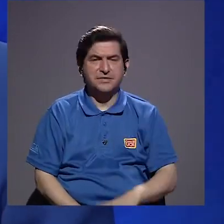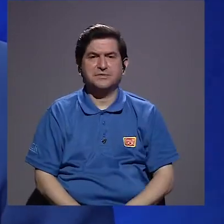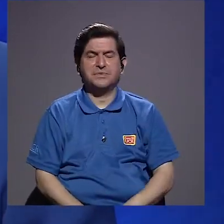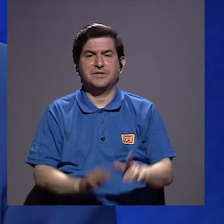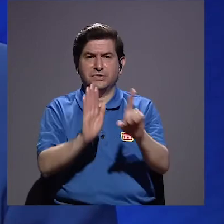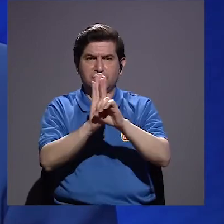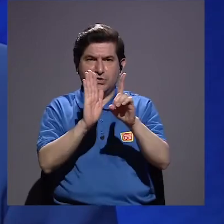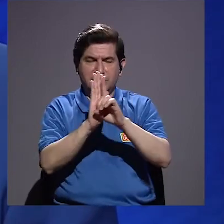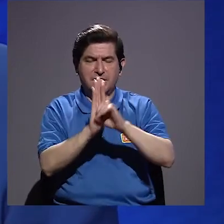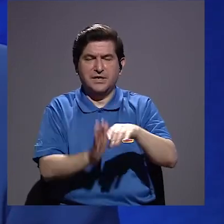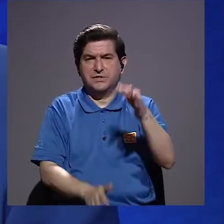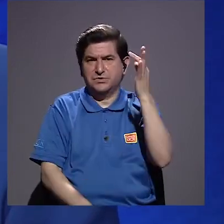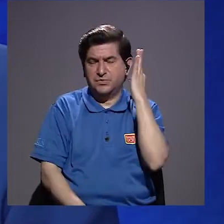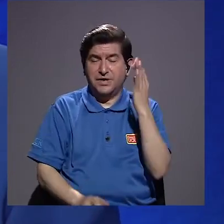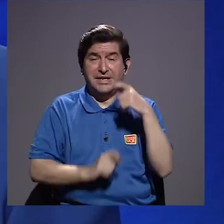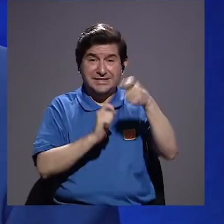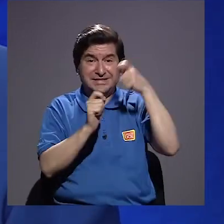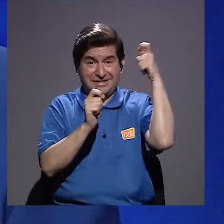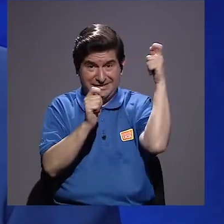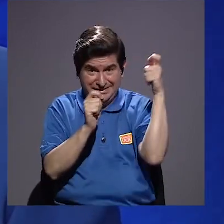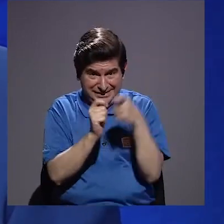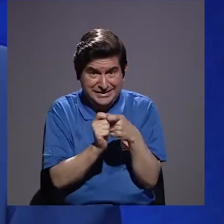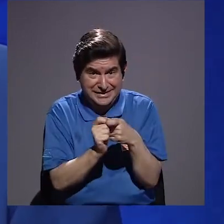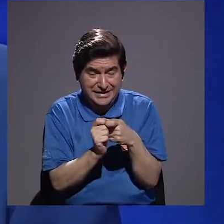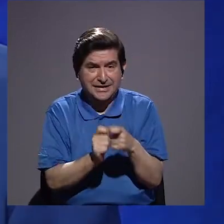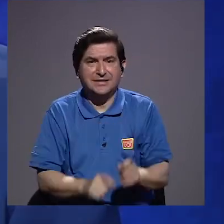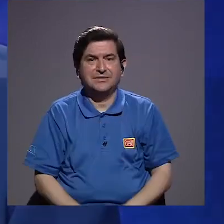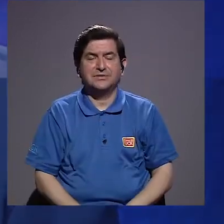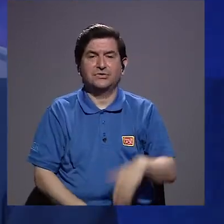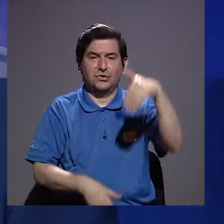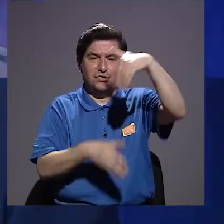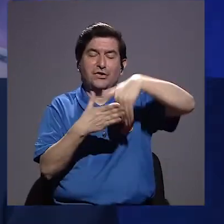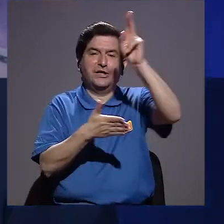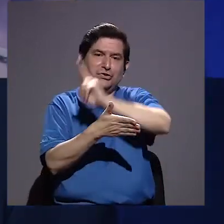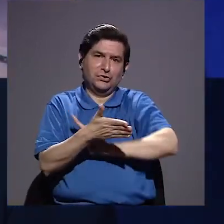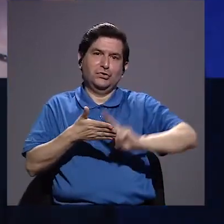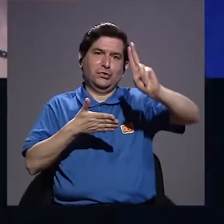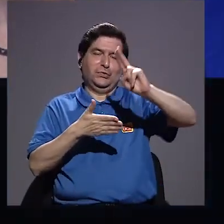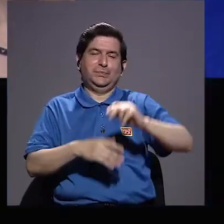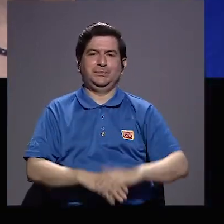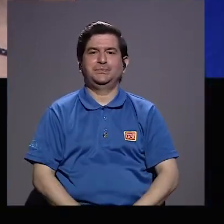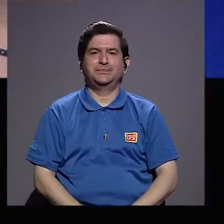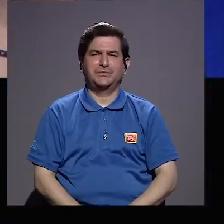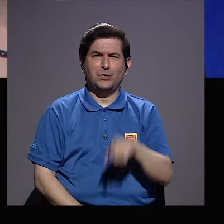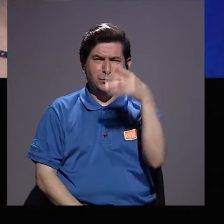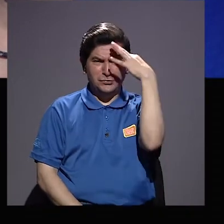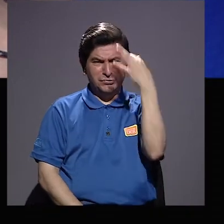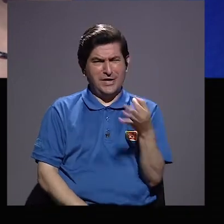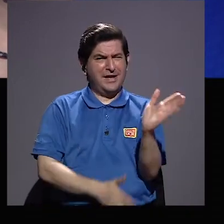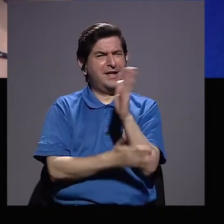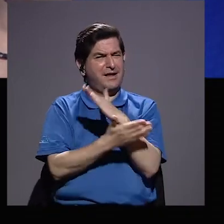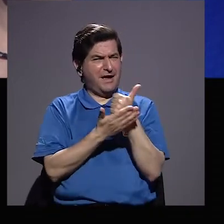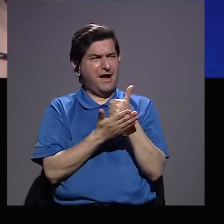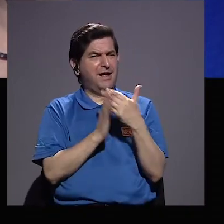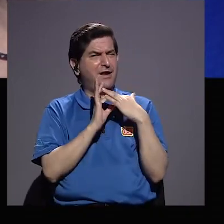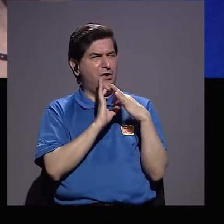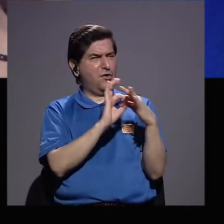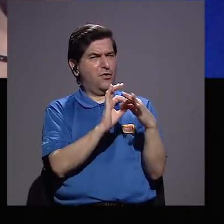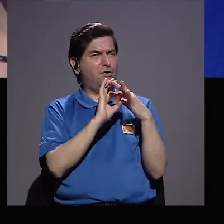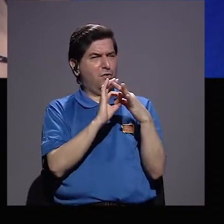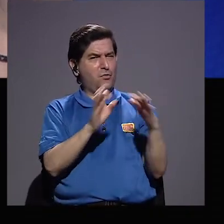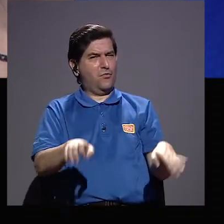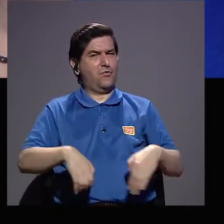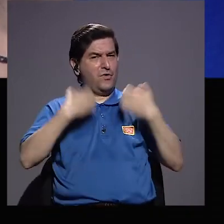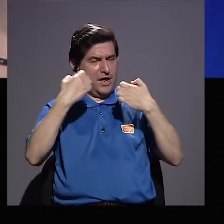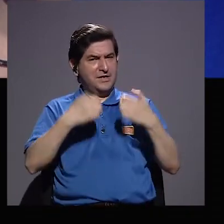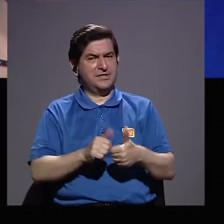y el respeto de los derechos de las mujeres, específicamente en la academia. ¿Considera usted que hay alguna